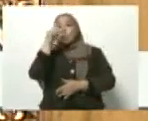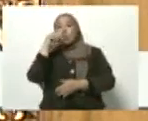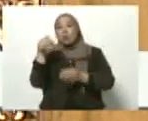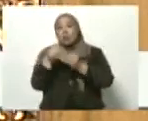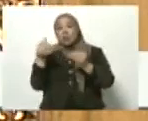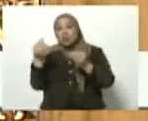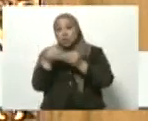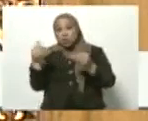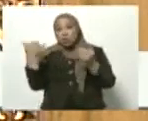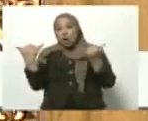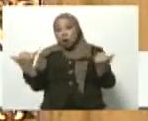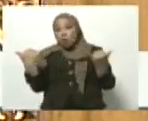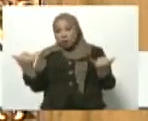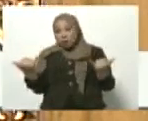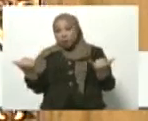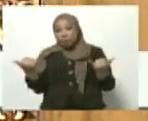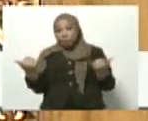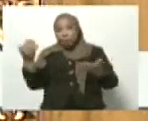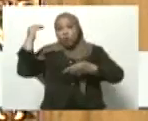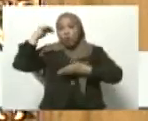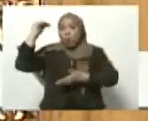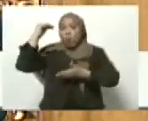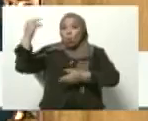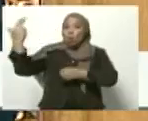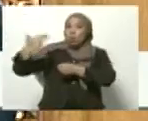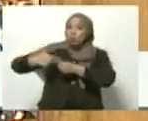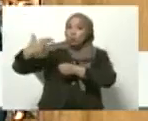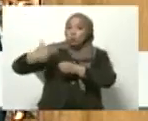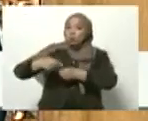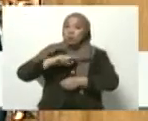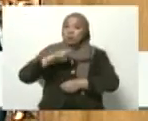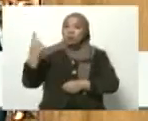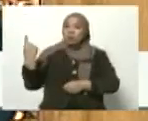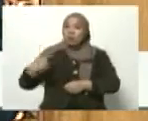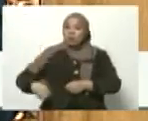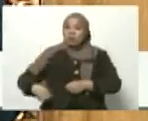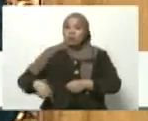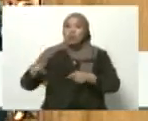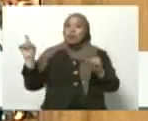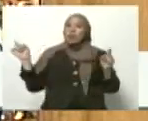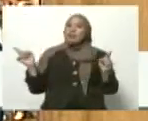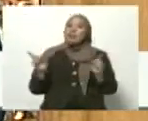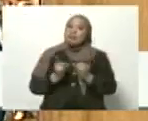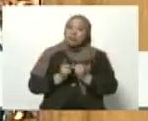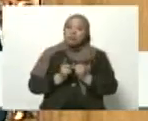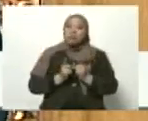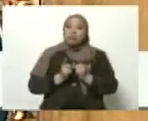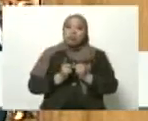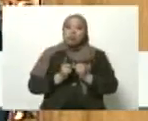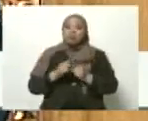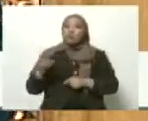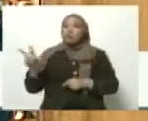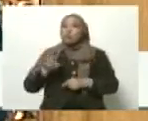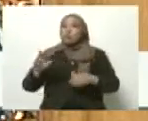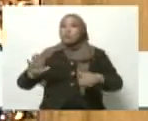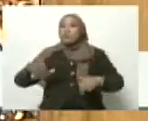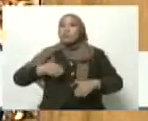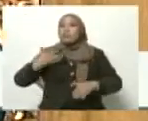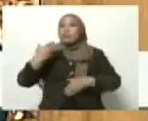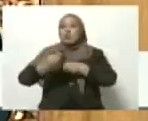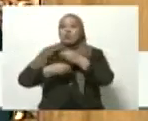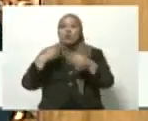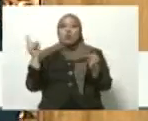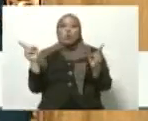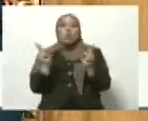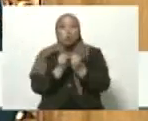van pidiendo que Europa compre petróleo a Rusia y siguen cortando el petróleo. Eso a Venezuela favorece, pero es por